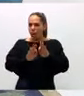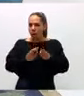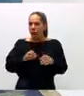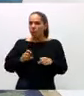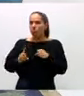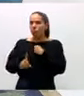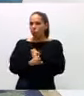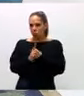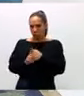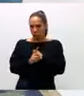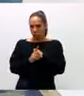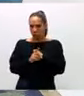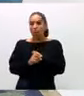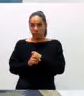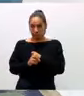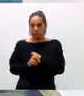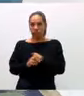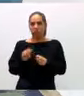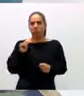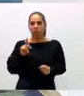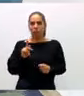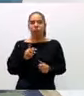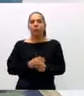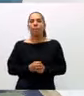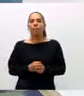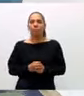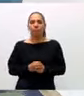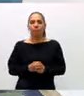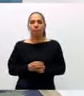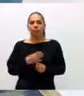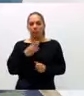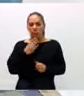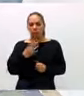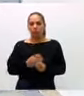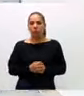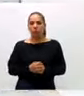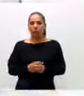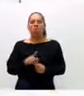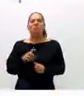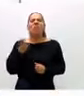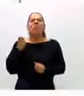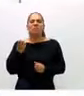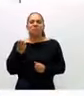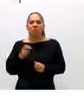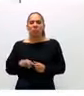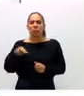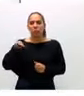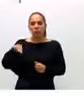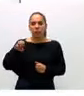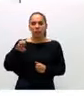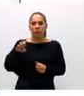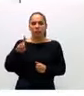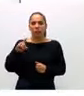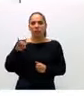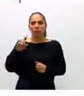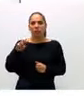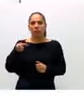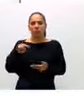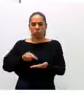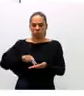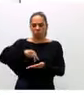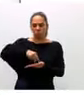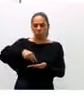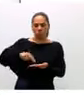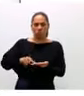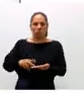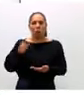los 4 momentos clave del manejo a través de la mediación. Primero, la preparación. El equipo